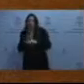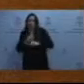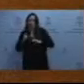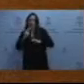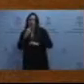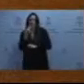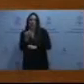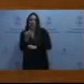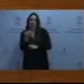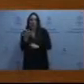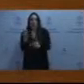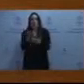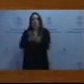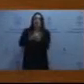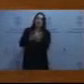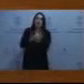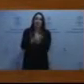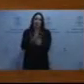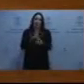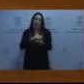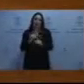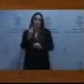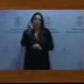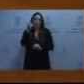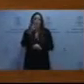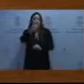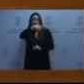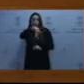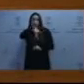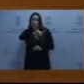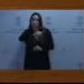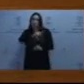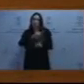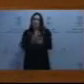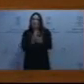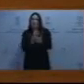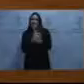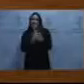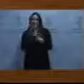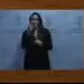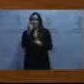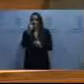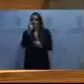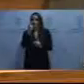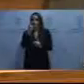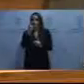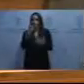medio está la virtud y ustedes ahora mismo están muy lejos de ese término medio. Gracias.